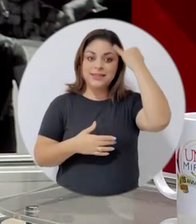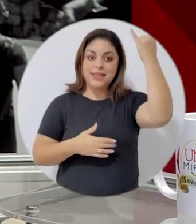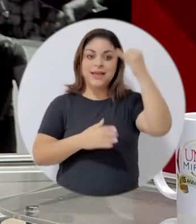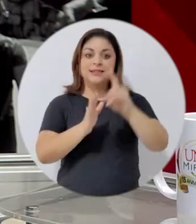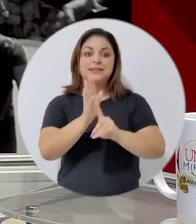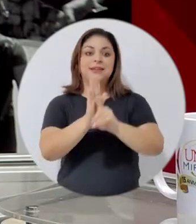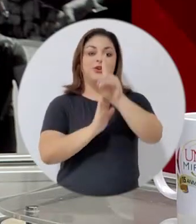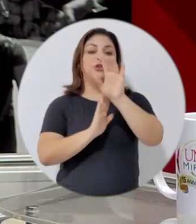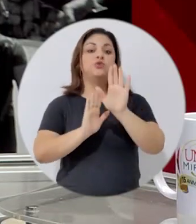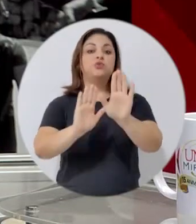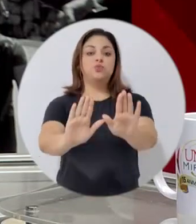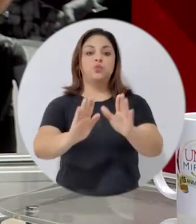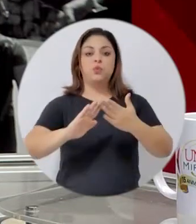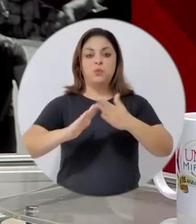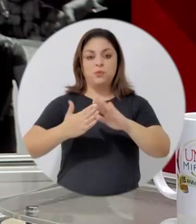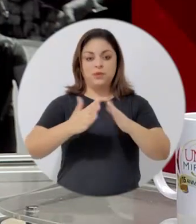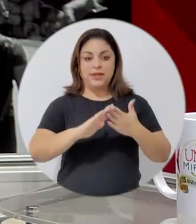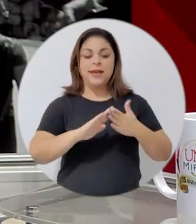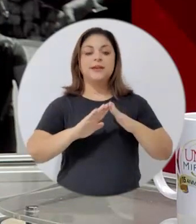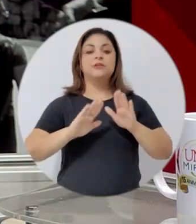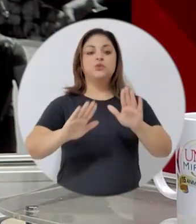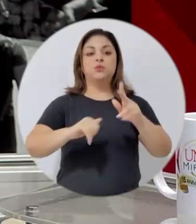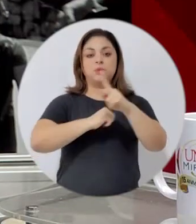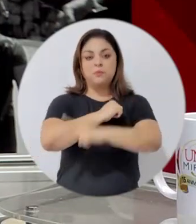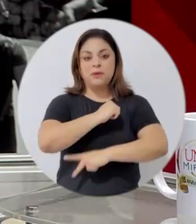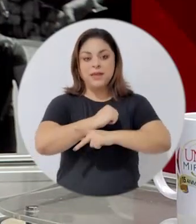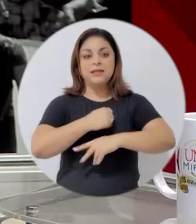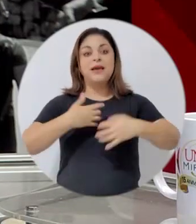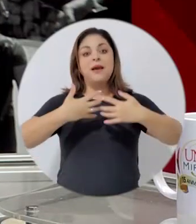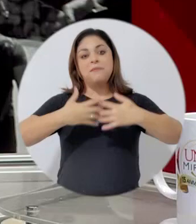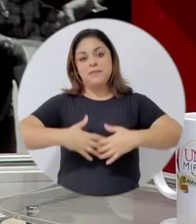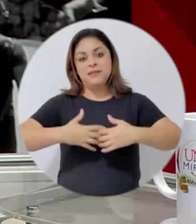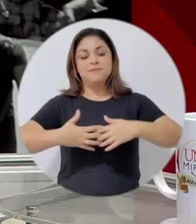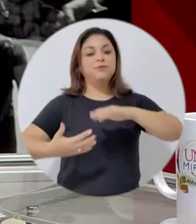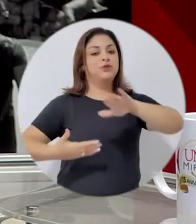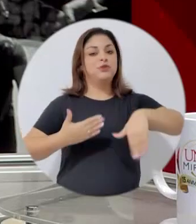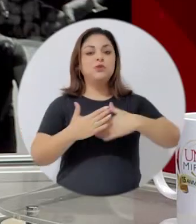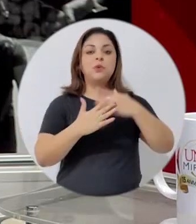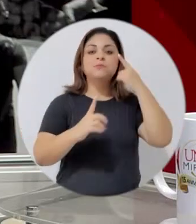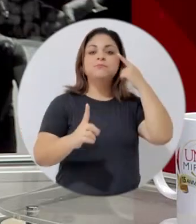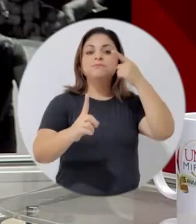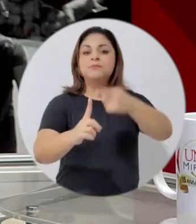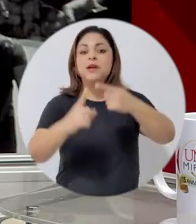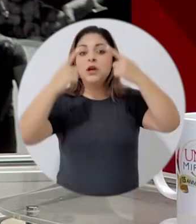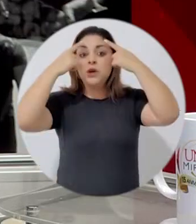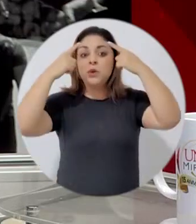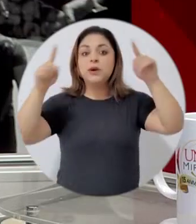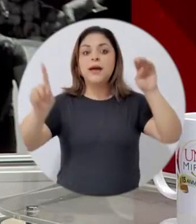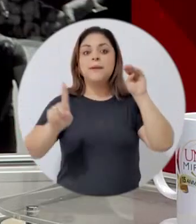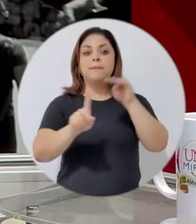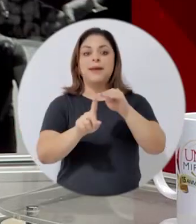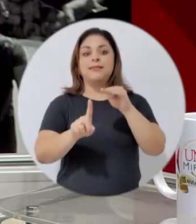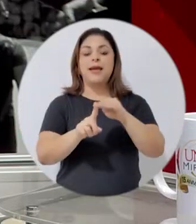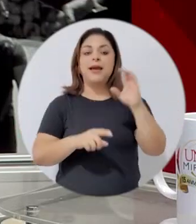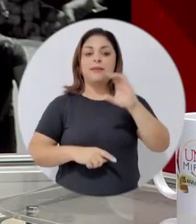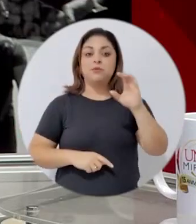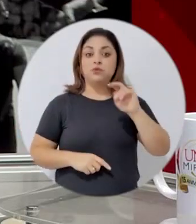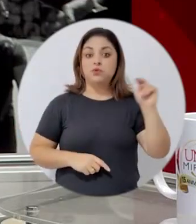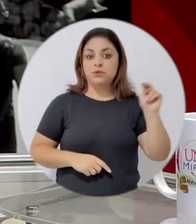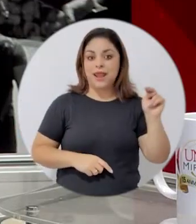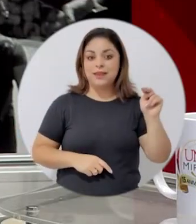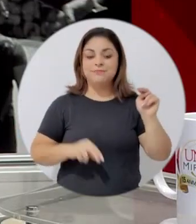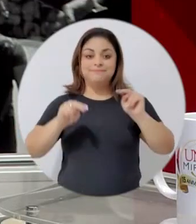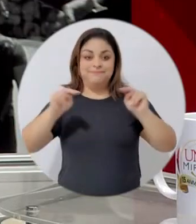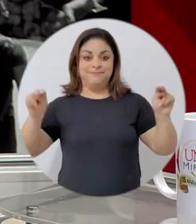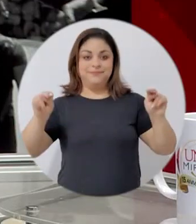se esté desarrollando en nuestra comunidad, en el estado, en la empresa donde trabajo, todo con el fin de que logremos pues esa meta de ser carbono neutral,